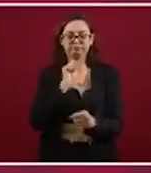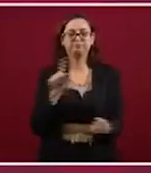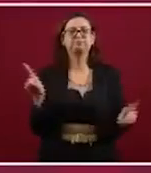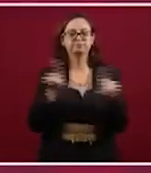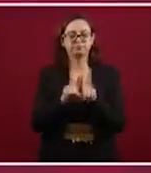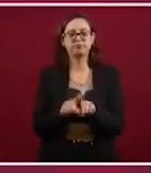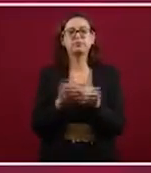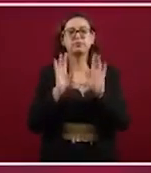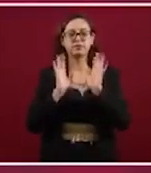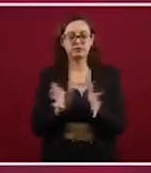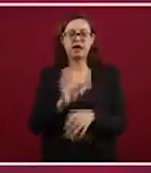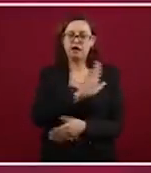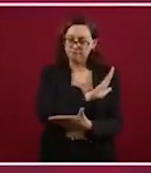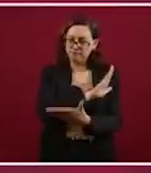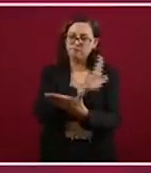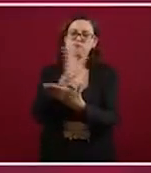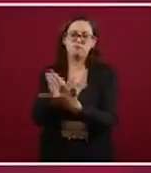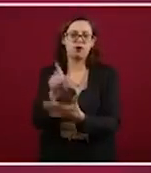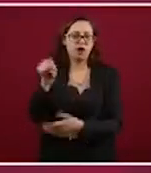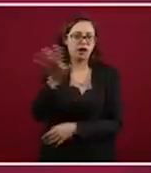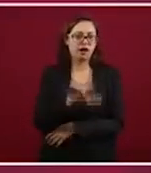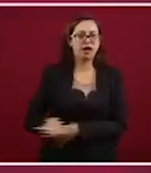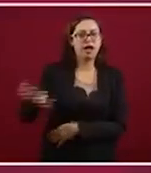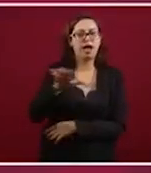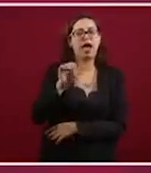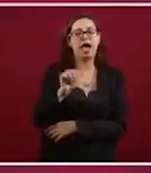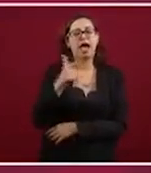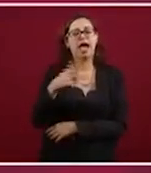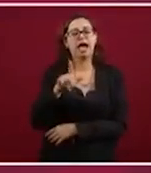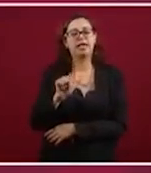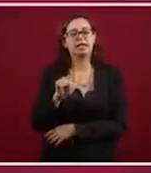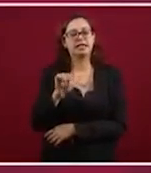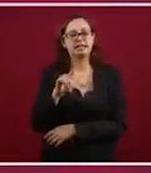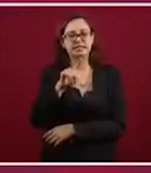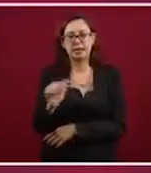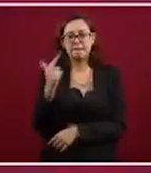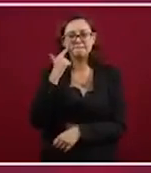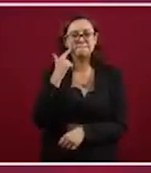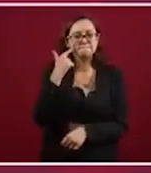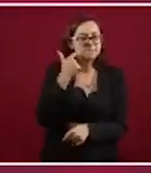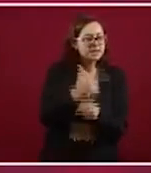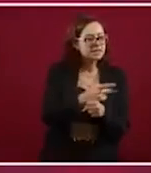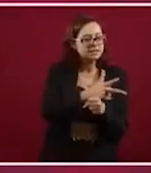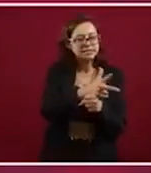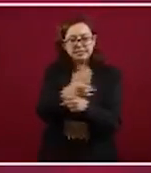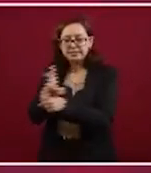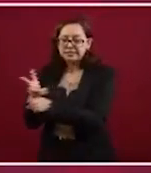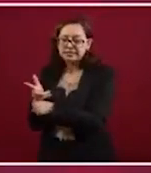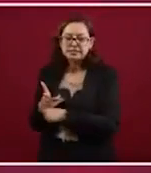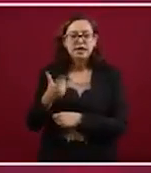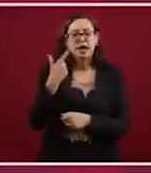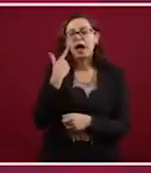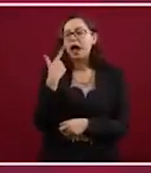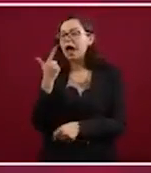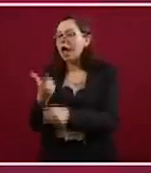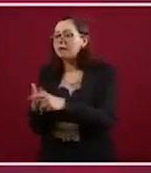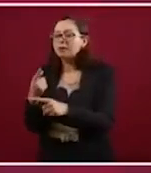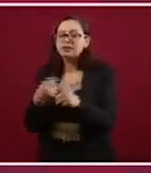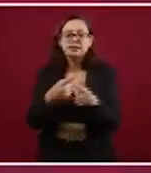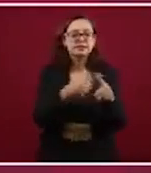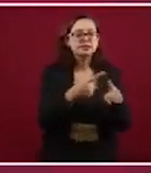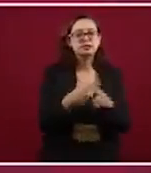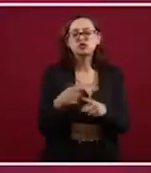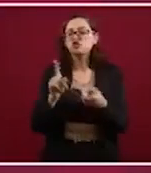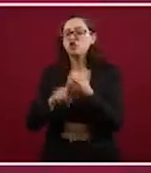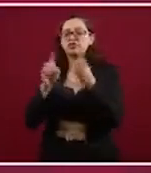operaciones, está en esta área buscando o haciendo reconocimientos, tratando de localizar a esta